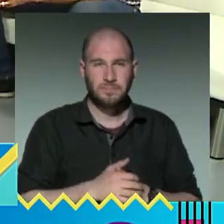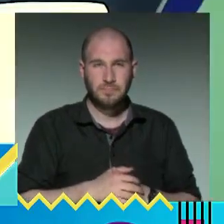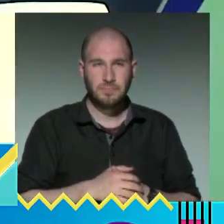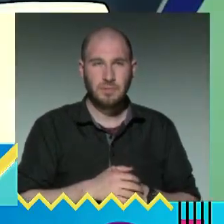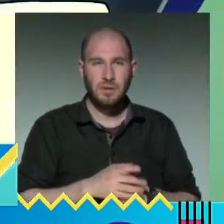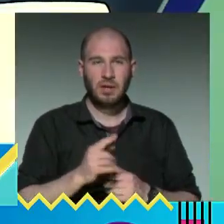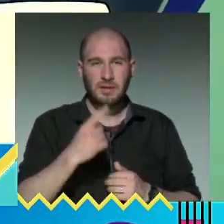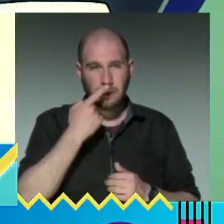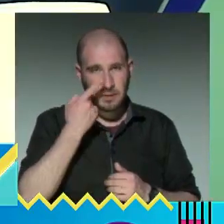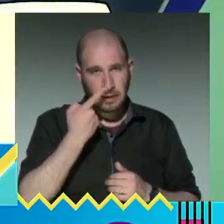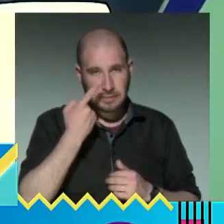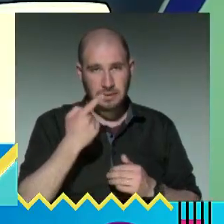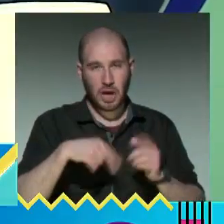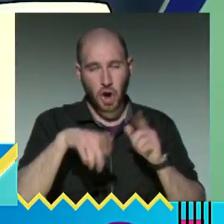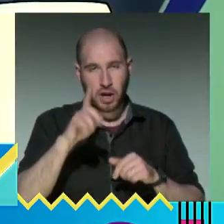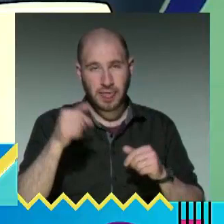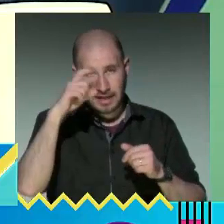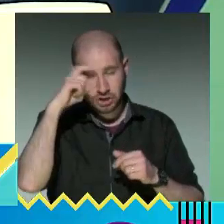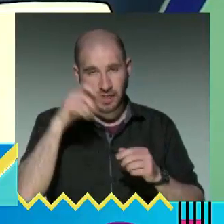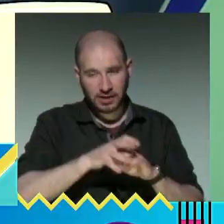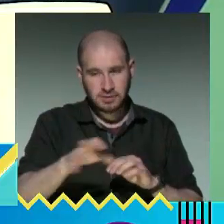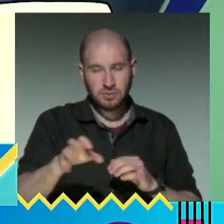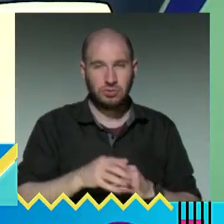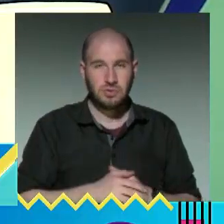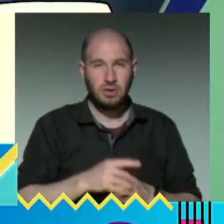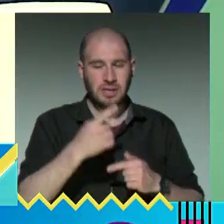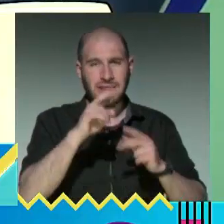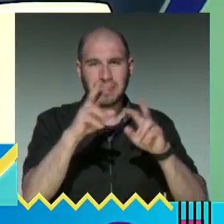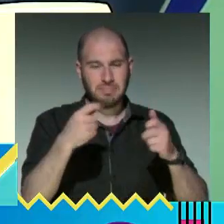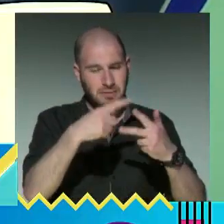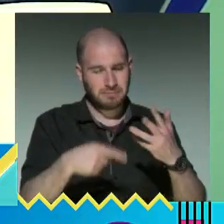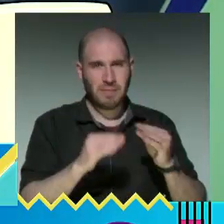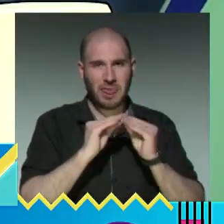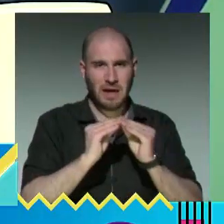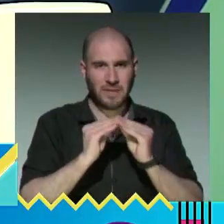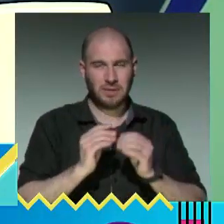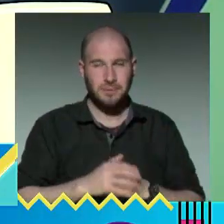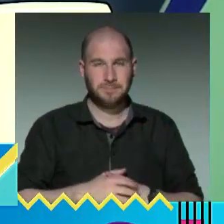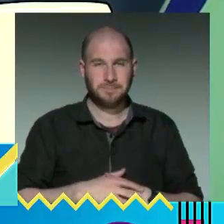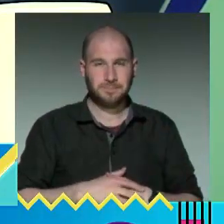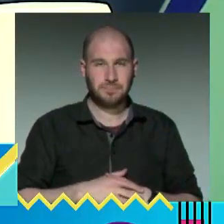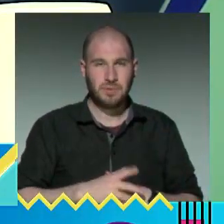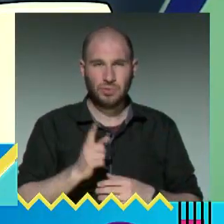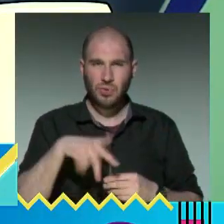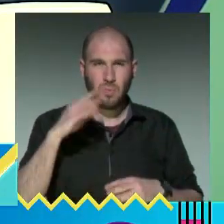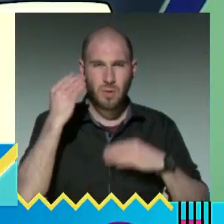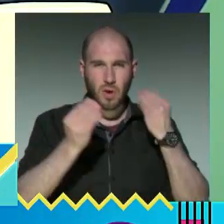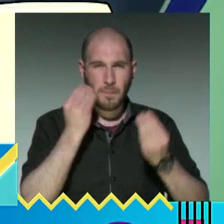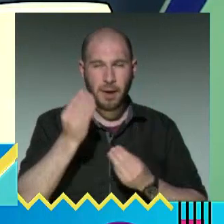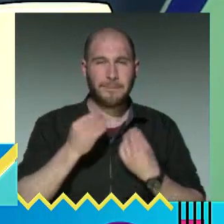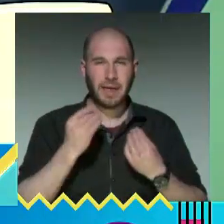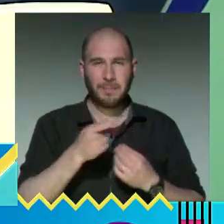eso lo interesante de estas jornadas nacionales de extensión es que todos estos temas que están en debate y que son muy preocupantes